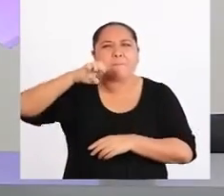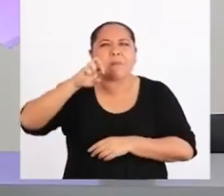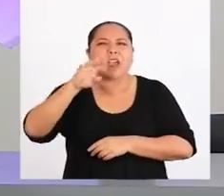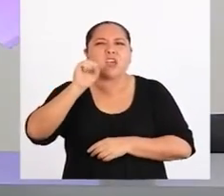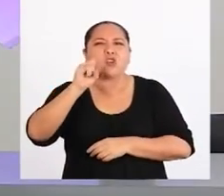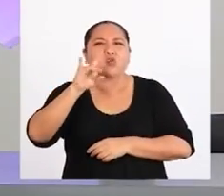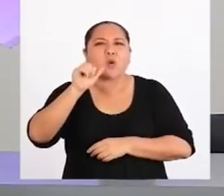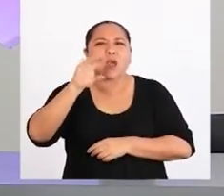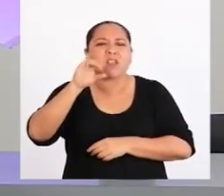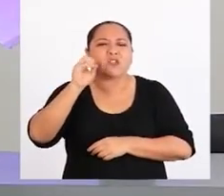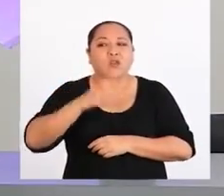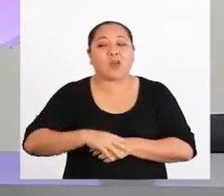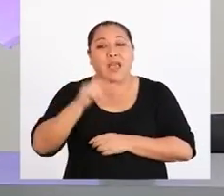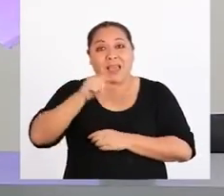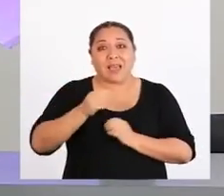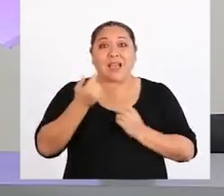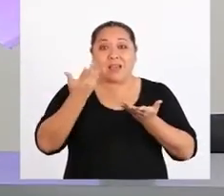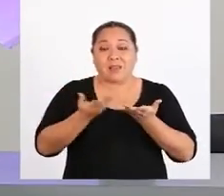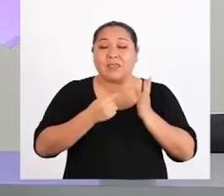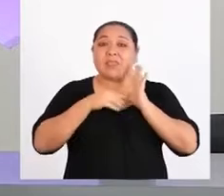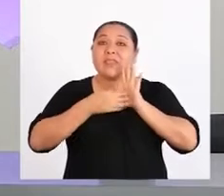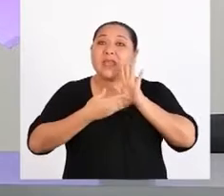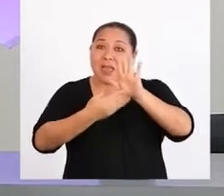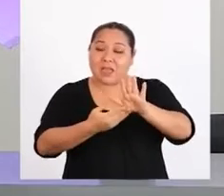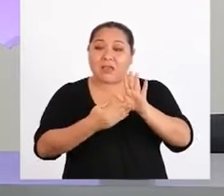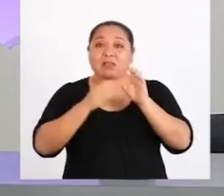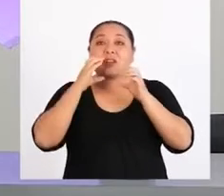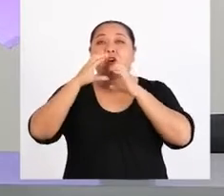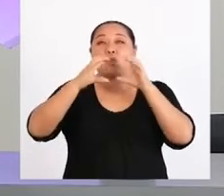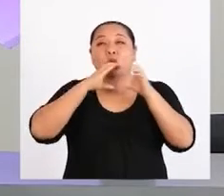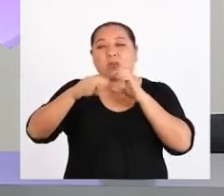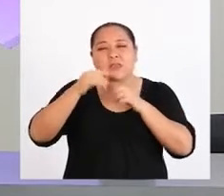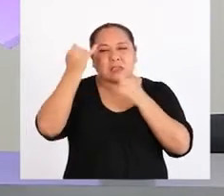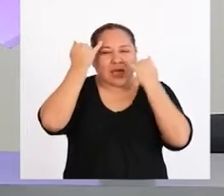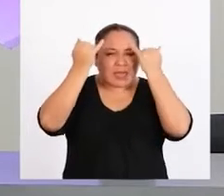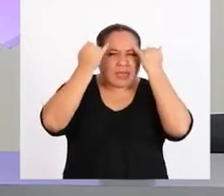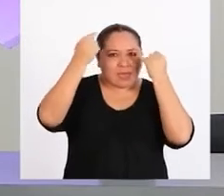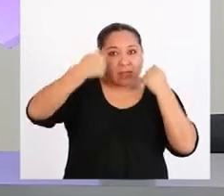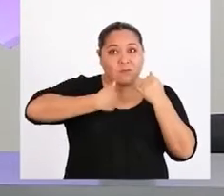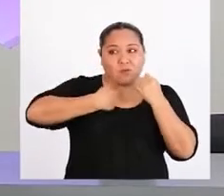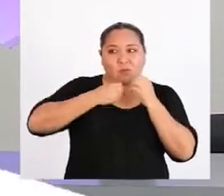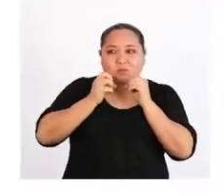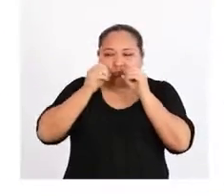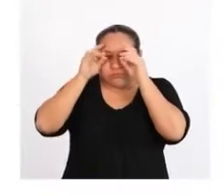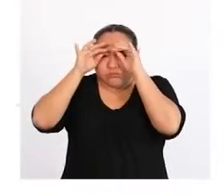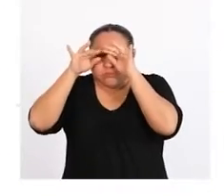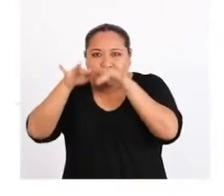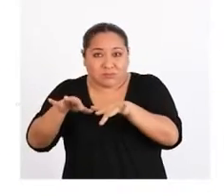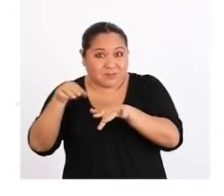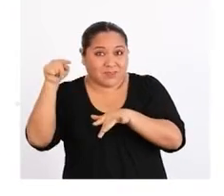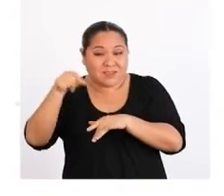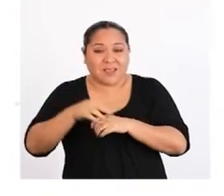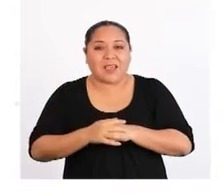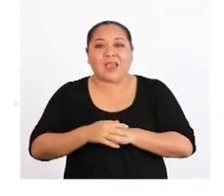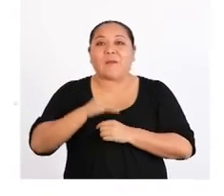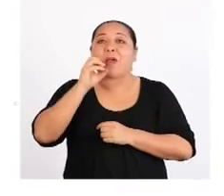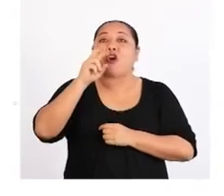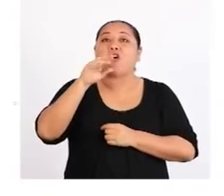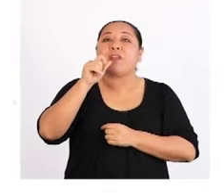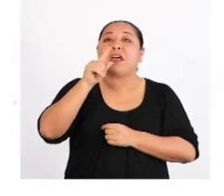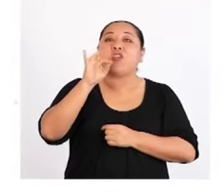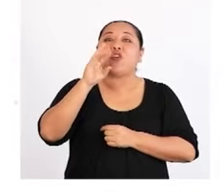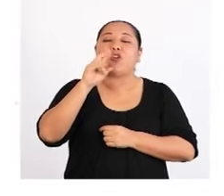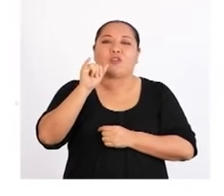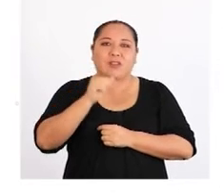de comunicar ideas argumentadas de modo que transformes la manera de pensar de quien te escucha. Y para la